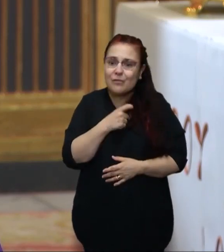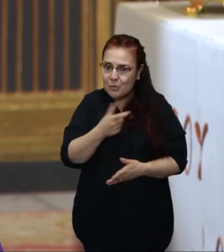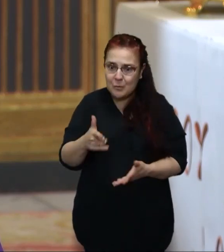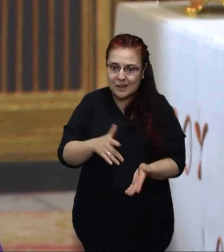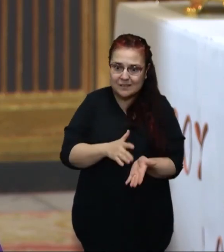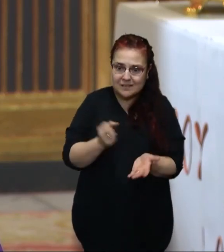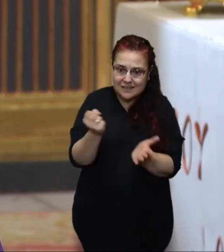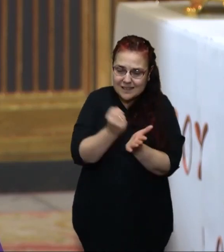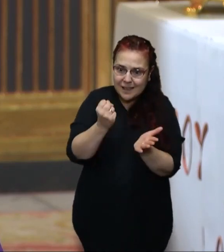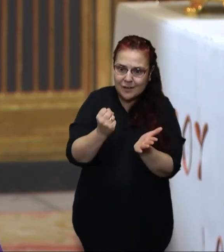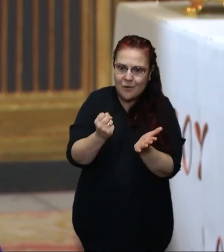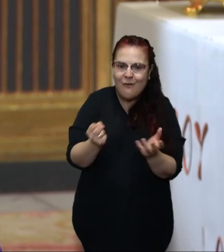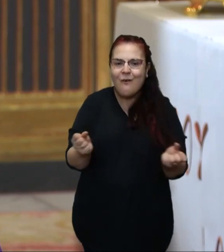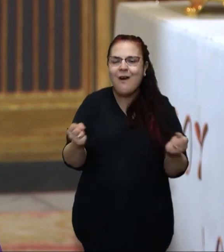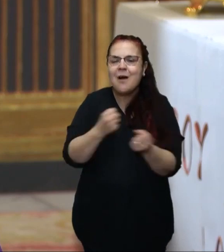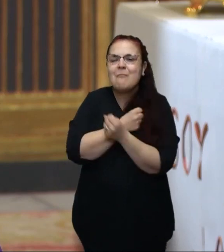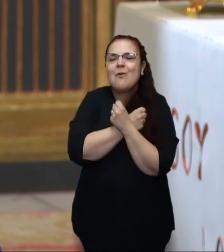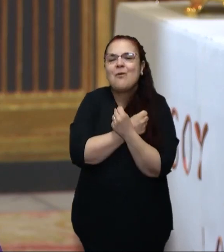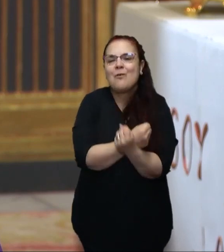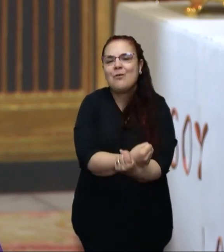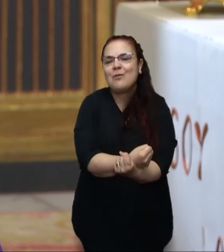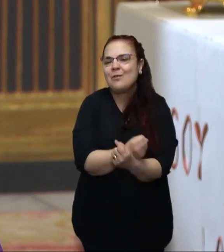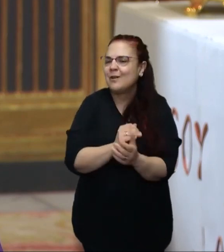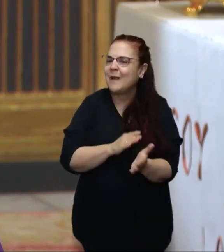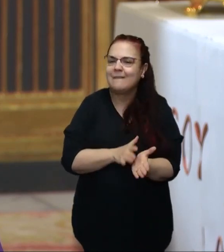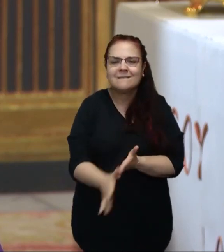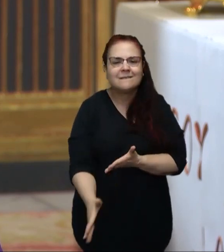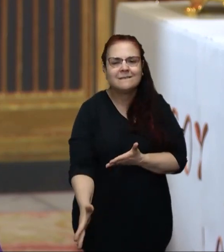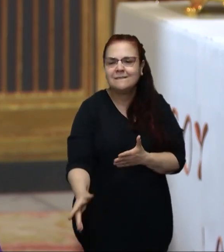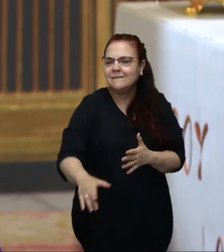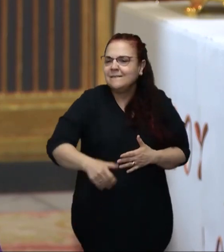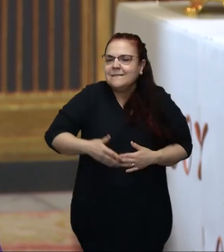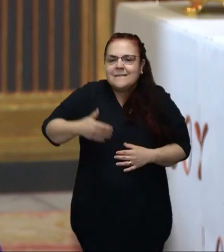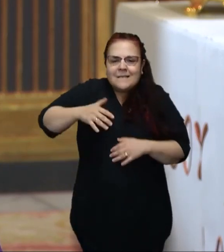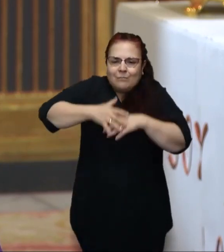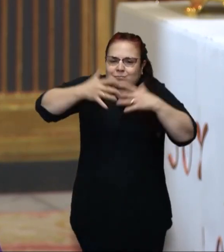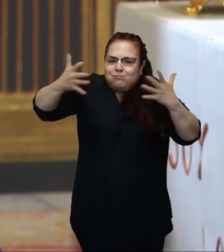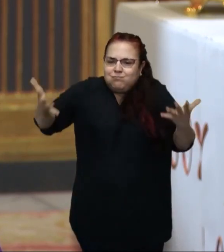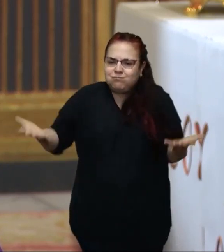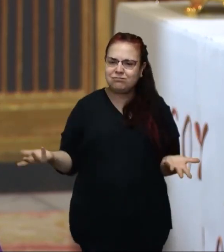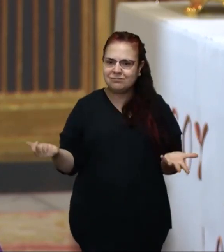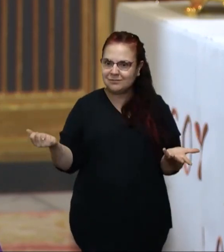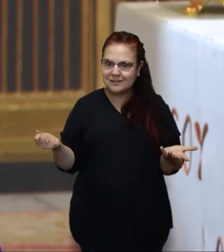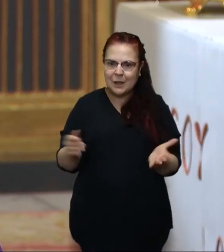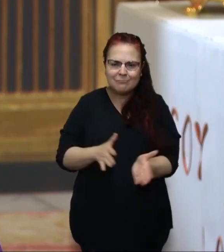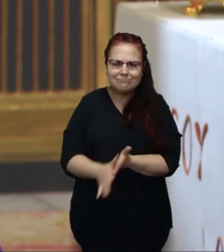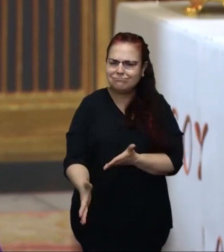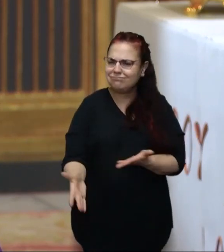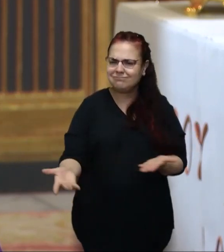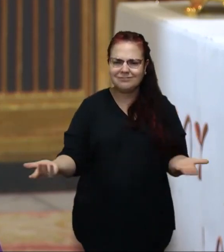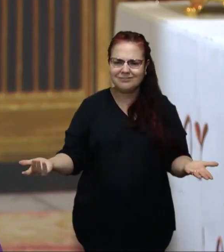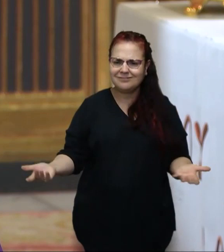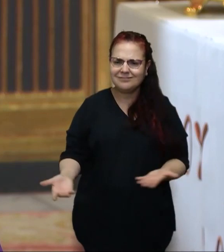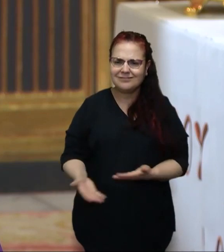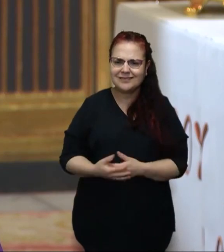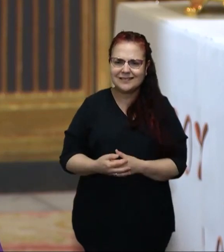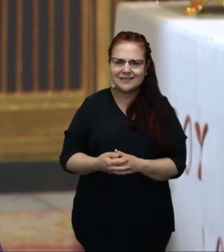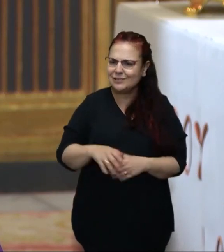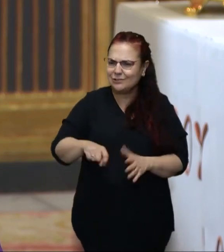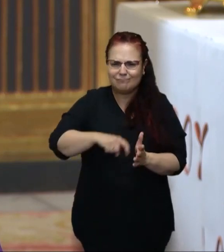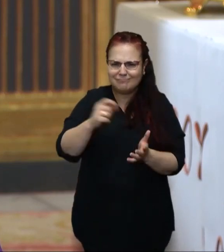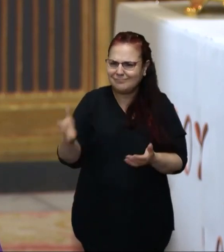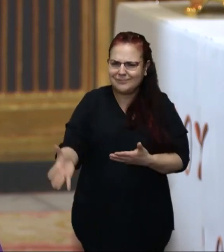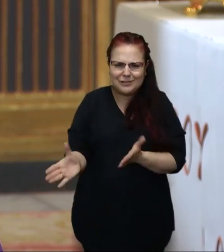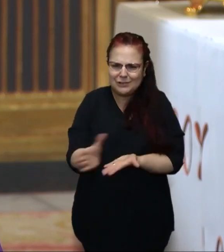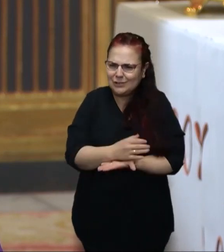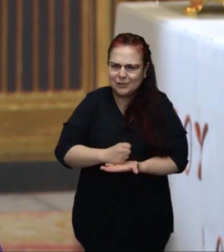signo del amor incondicional, inmenso, sin medida, sin mesura,